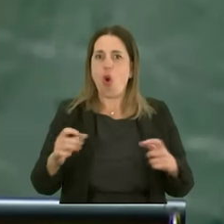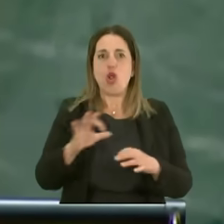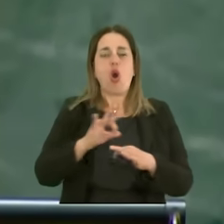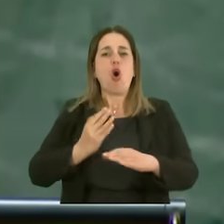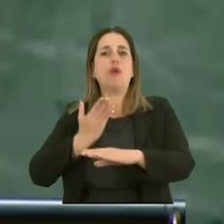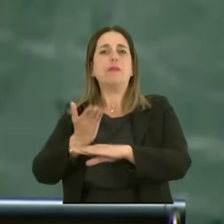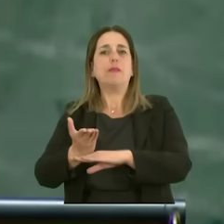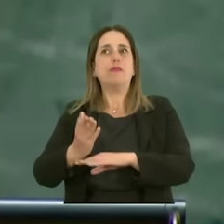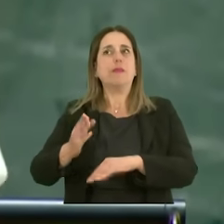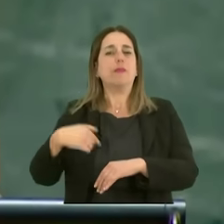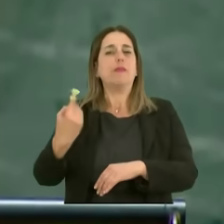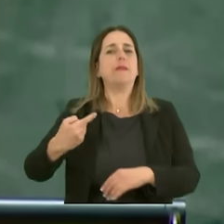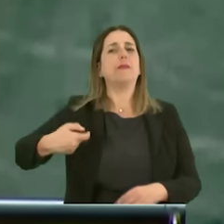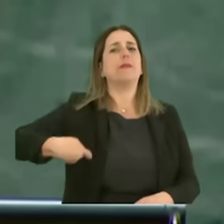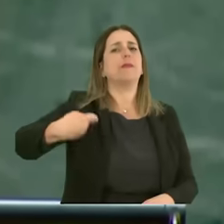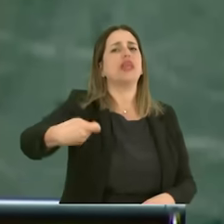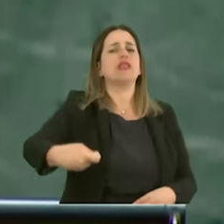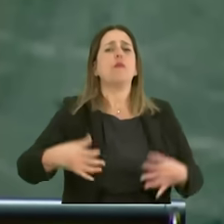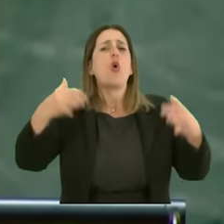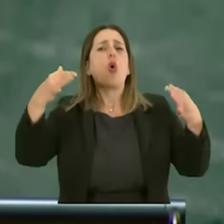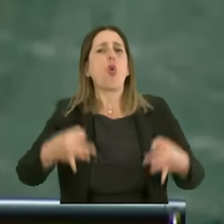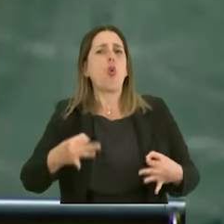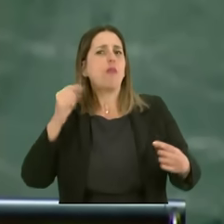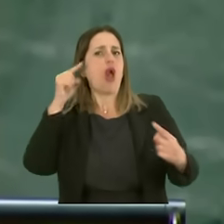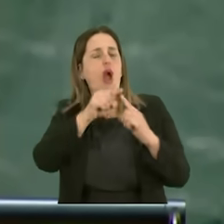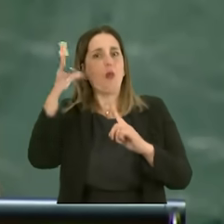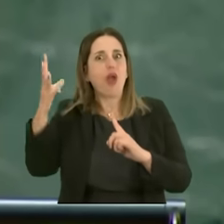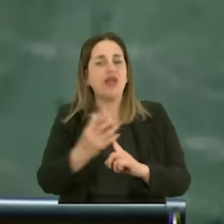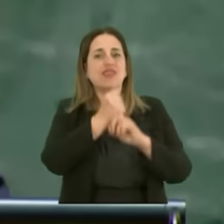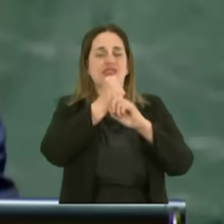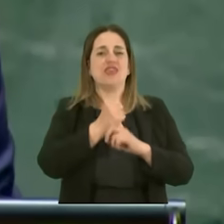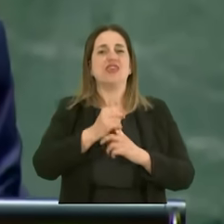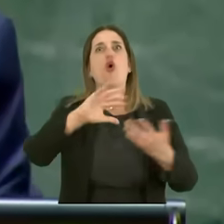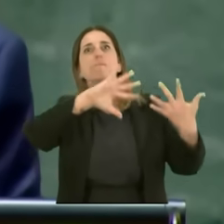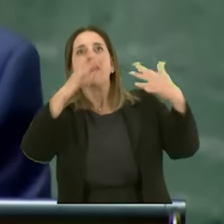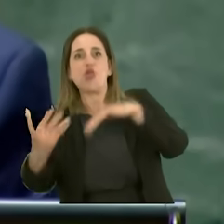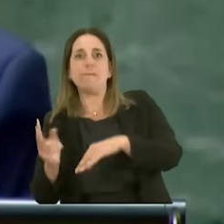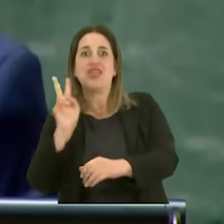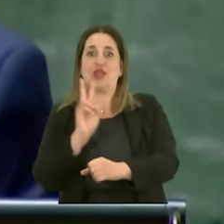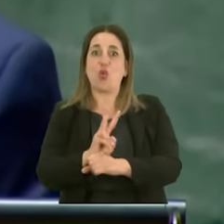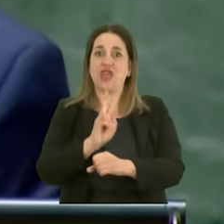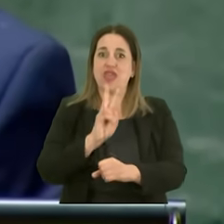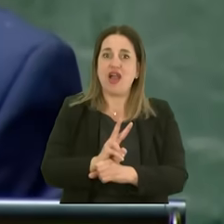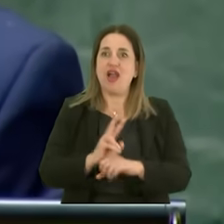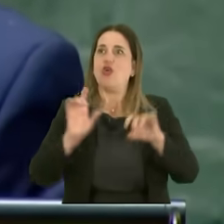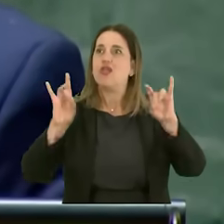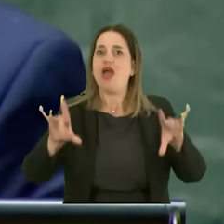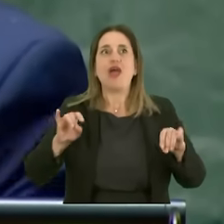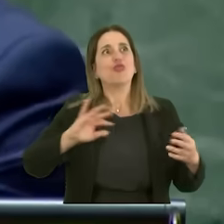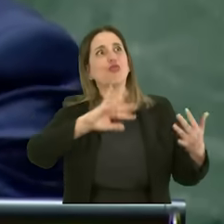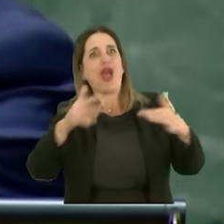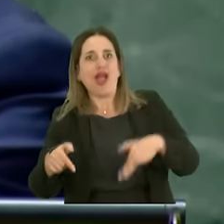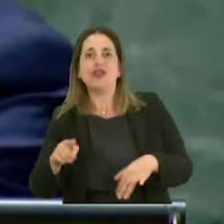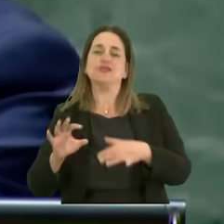préstamos donde el cumplimiento de objetivos ambientales de Cuidado ambiental